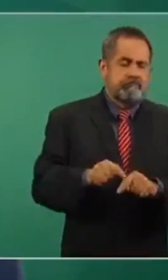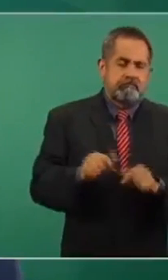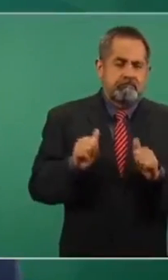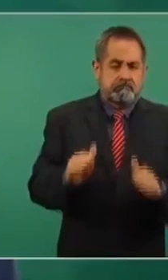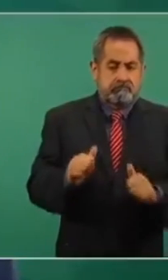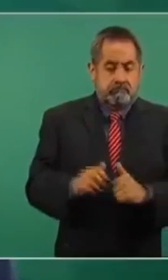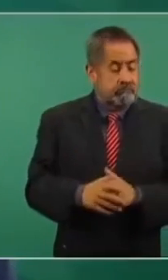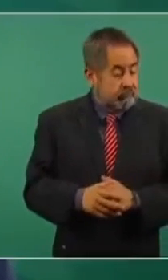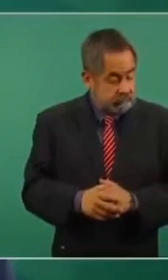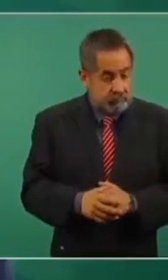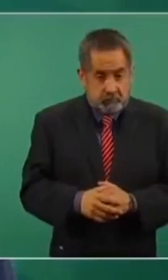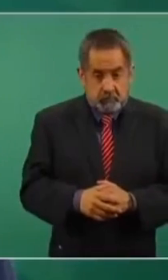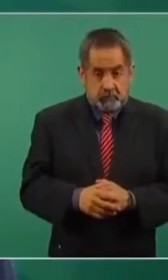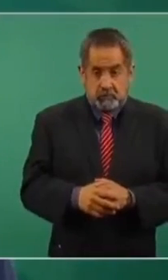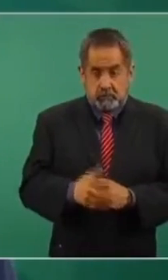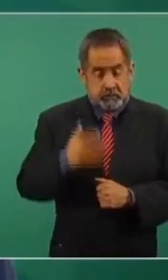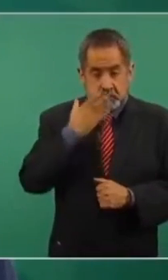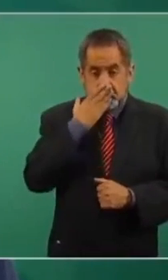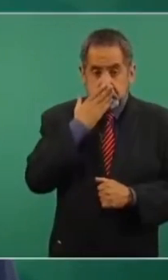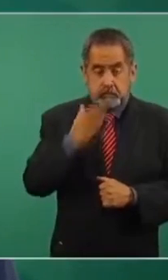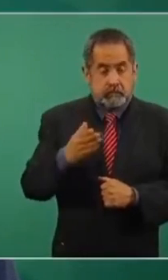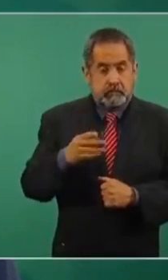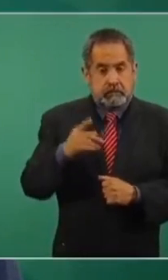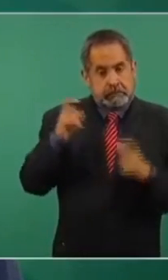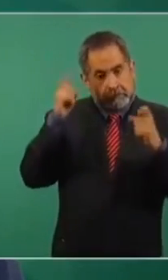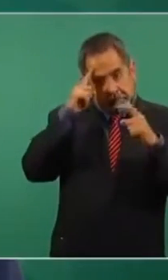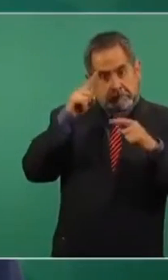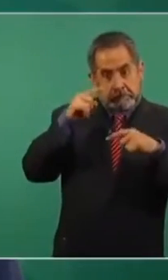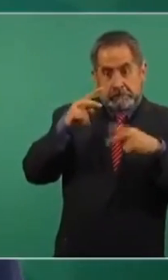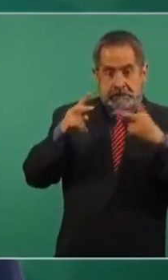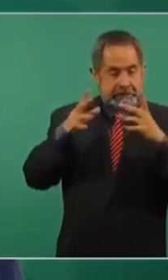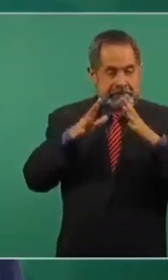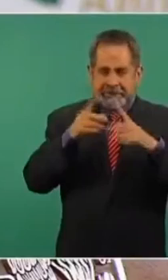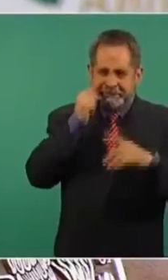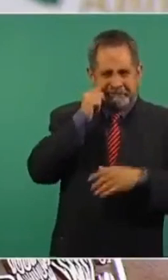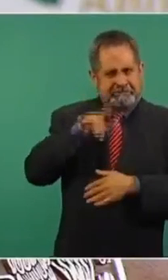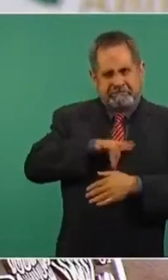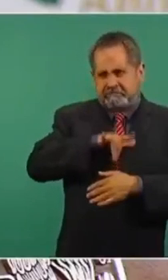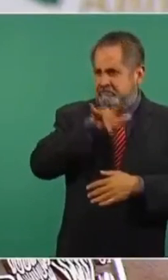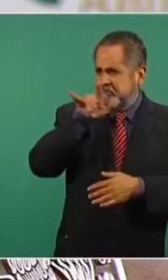Lo hicieron en circunstancias también difíciles,